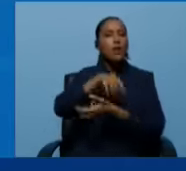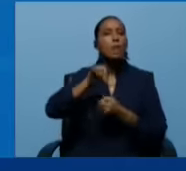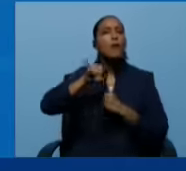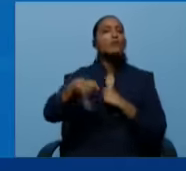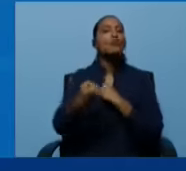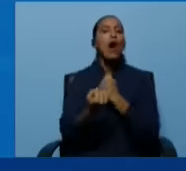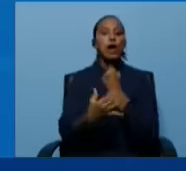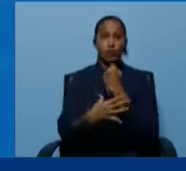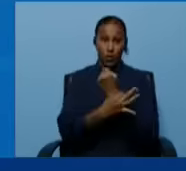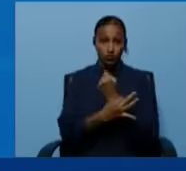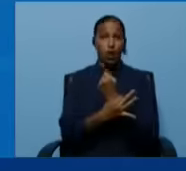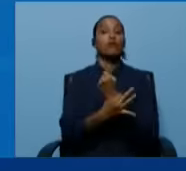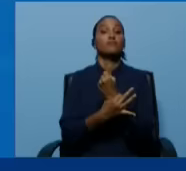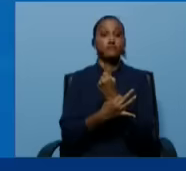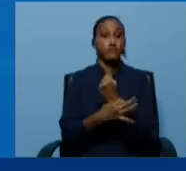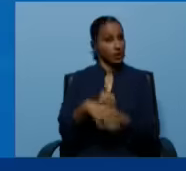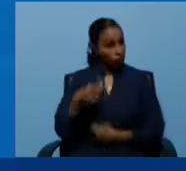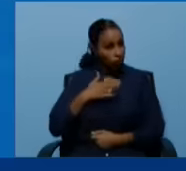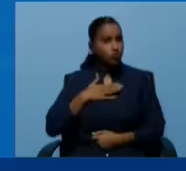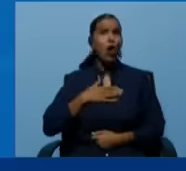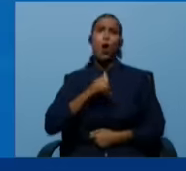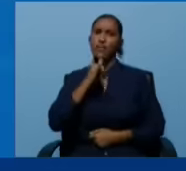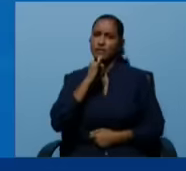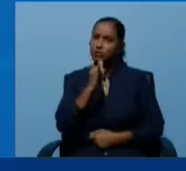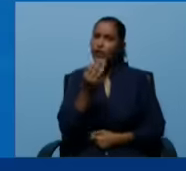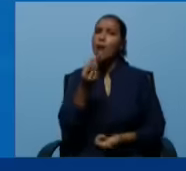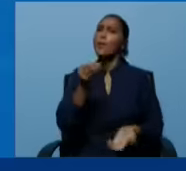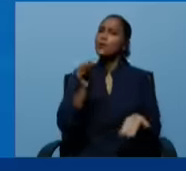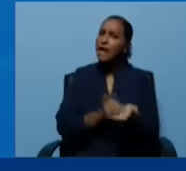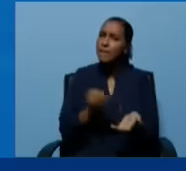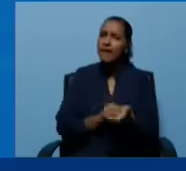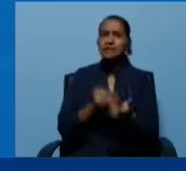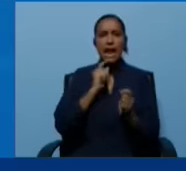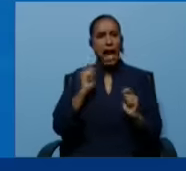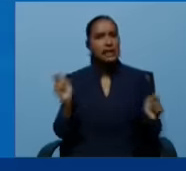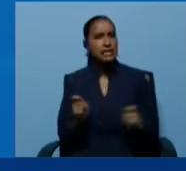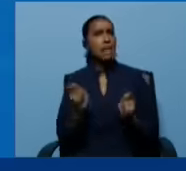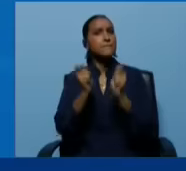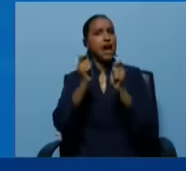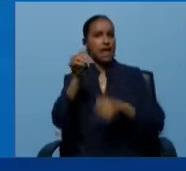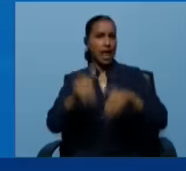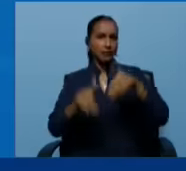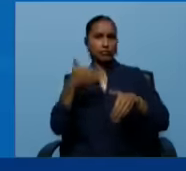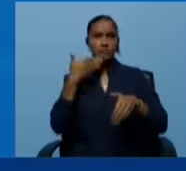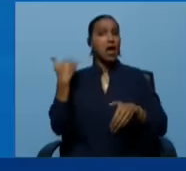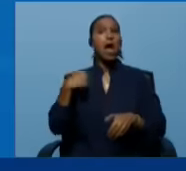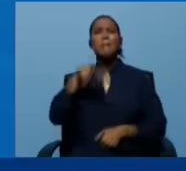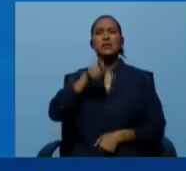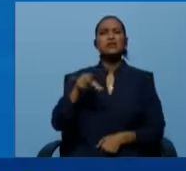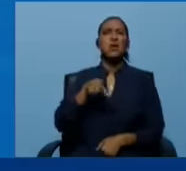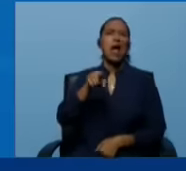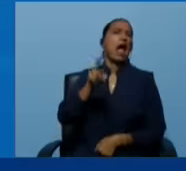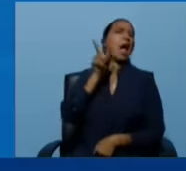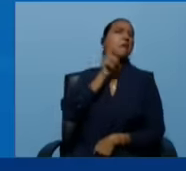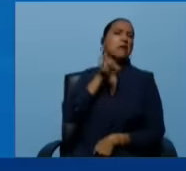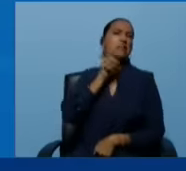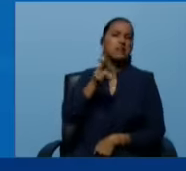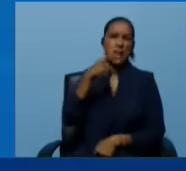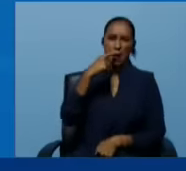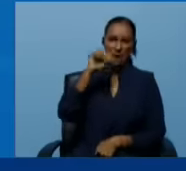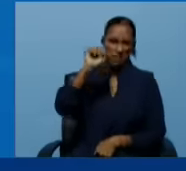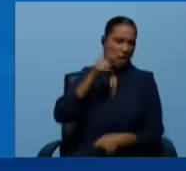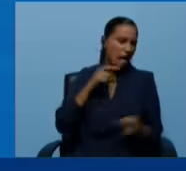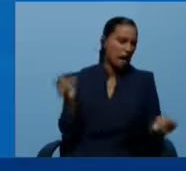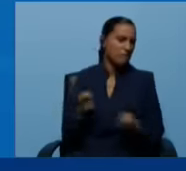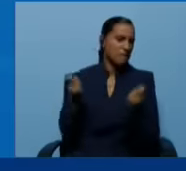Yo lo denuncié durante la campaña electoral. Y hubo gente que no creyó. No, esos son discursos de Maduro, de la